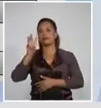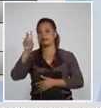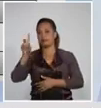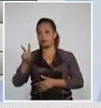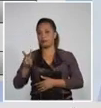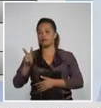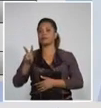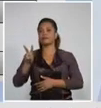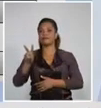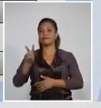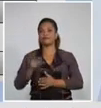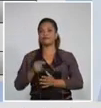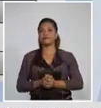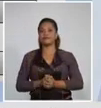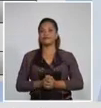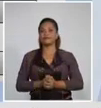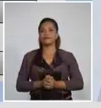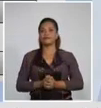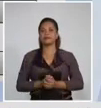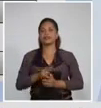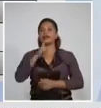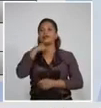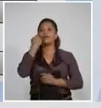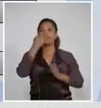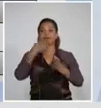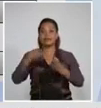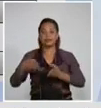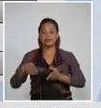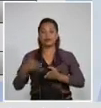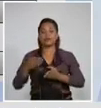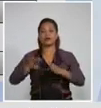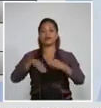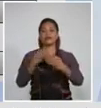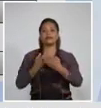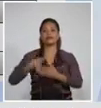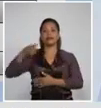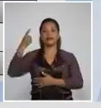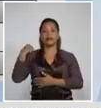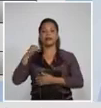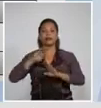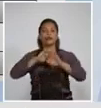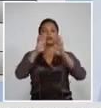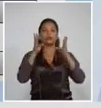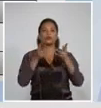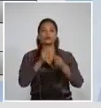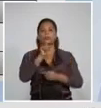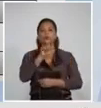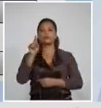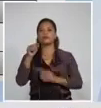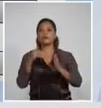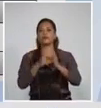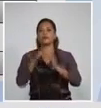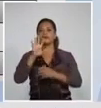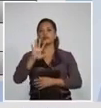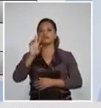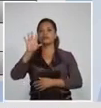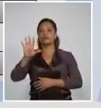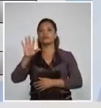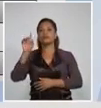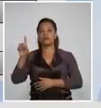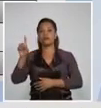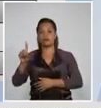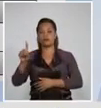127.747.632. Y fallecieron en el día de ayer un total de 11.551 para